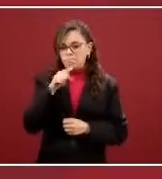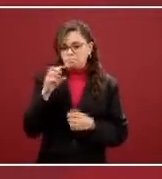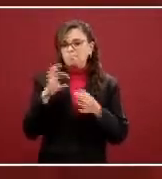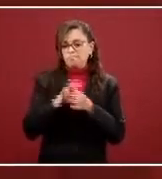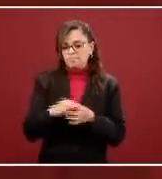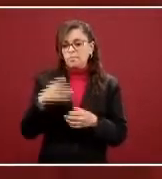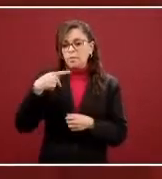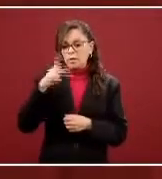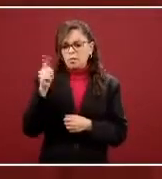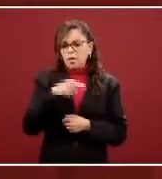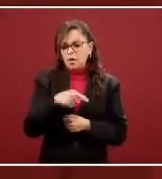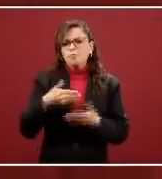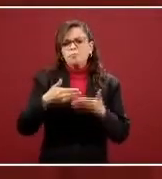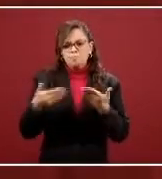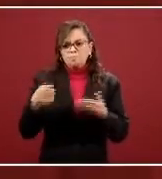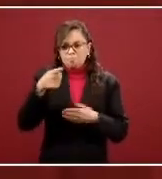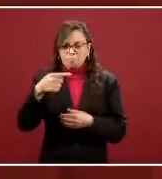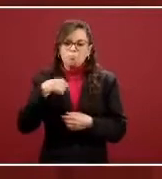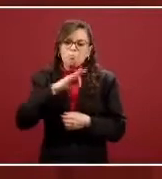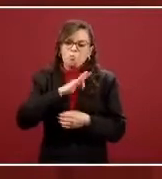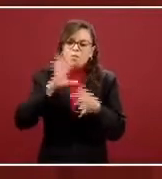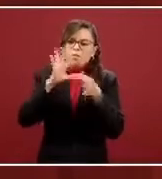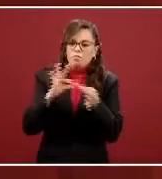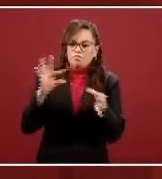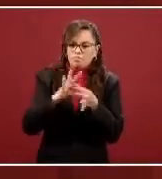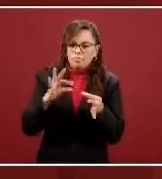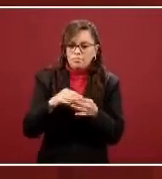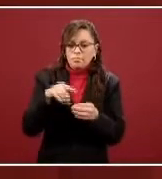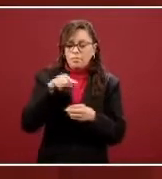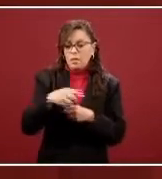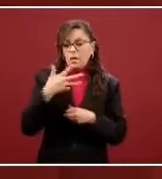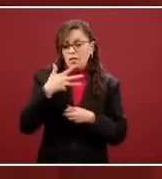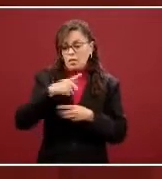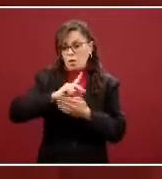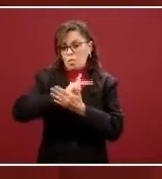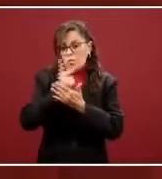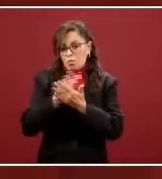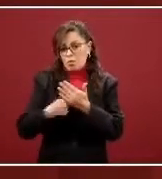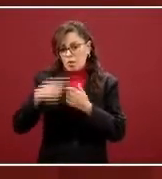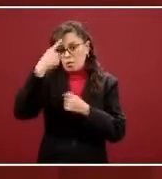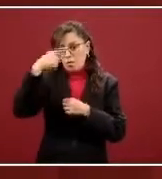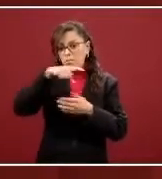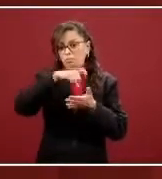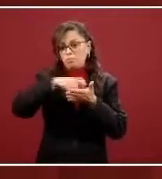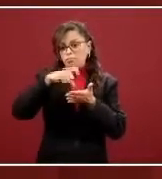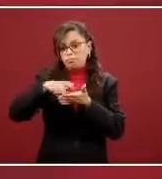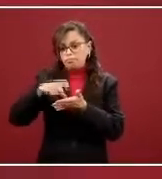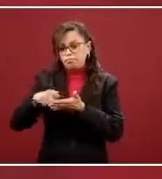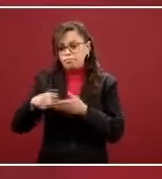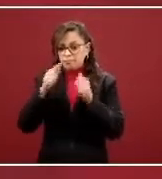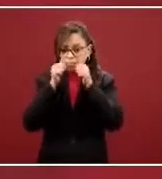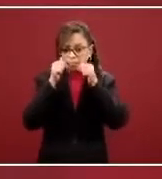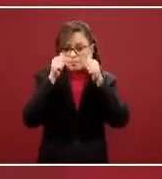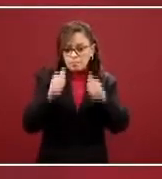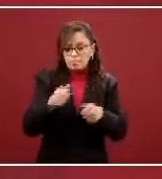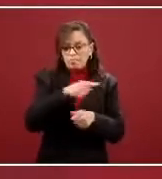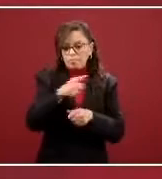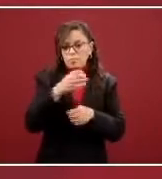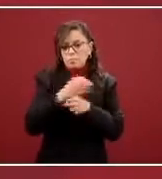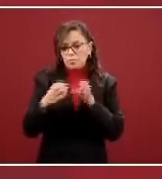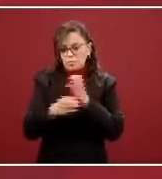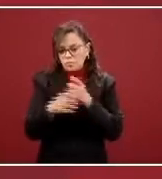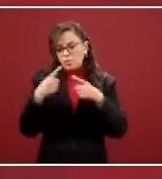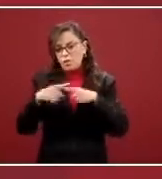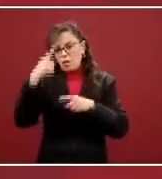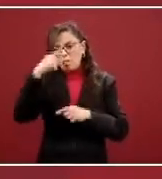pie igual y para comentar, dentro de la programación de insumos para la atención de COVID-19, se